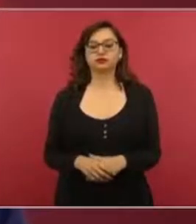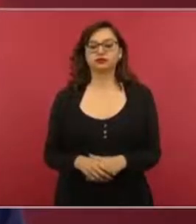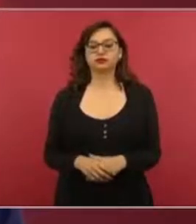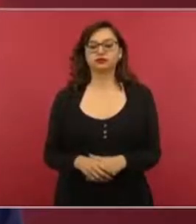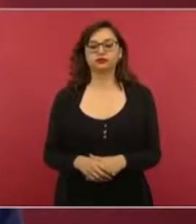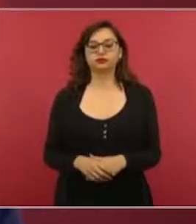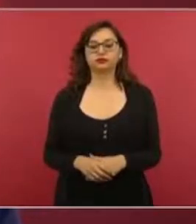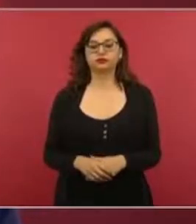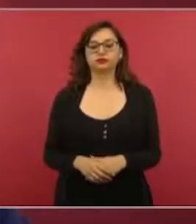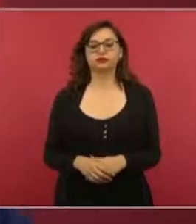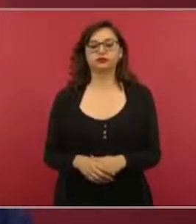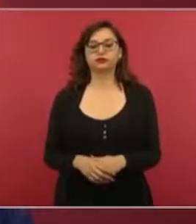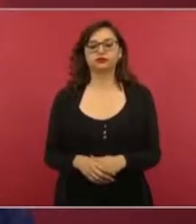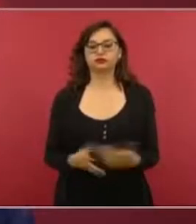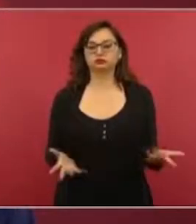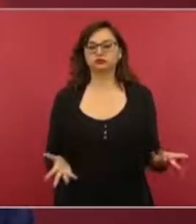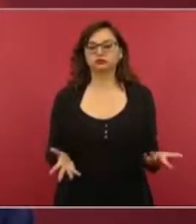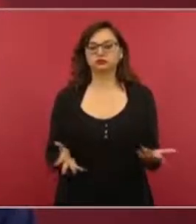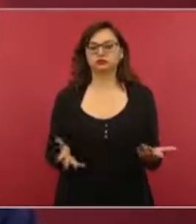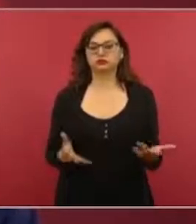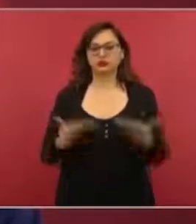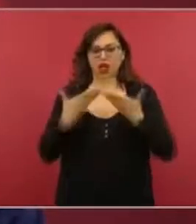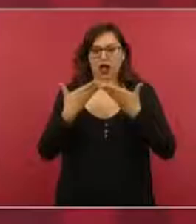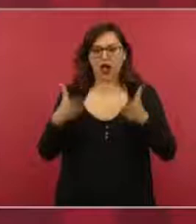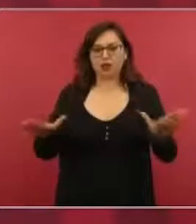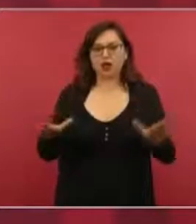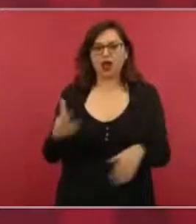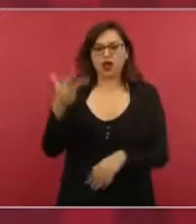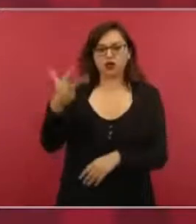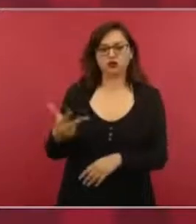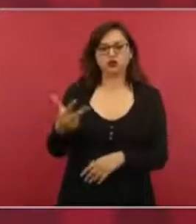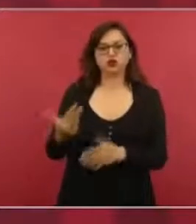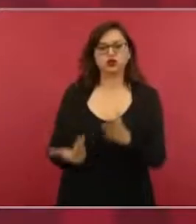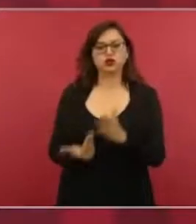para a esa hora abren,